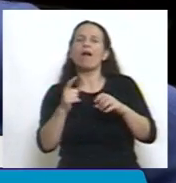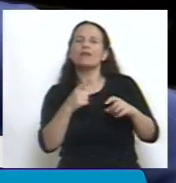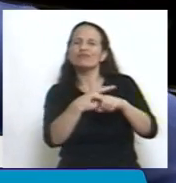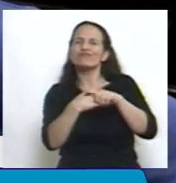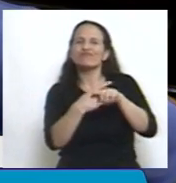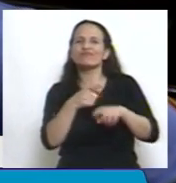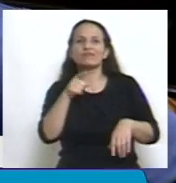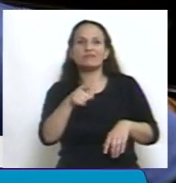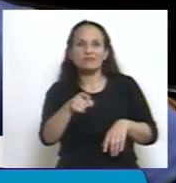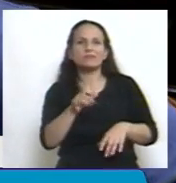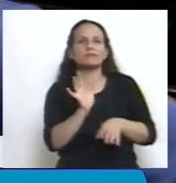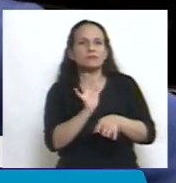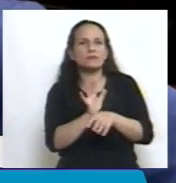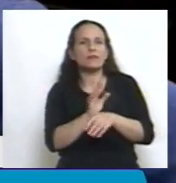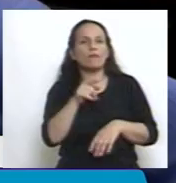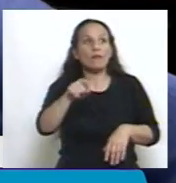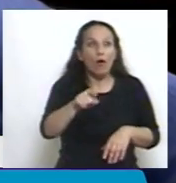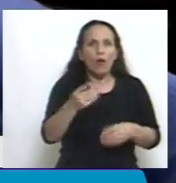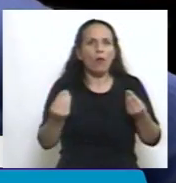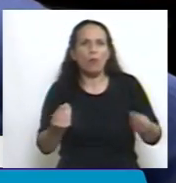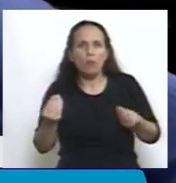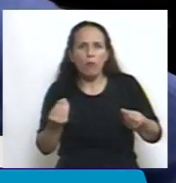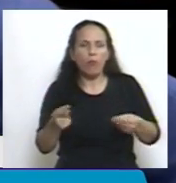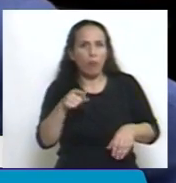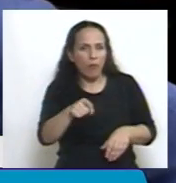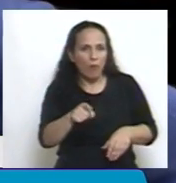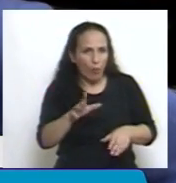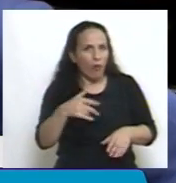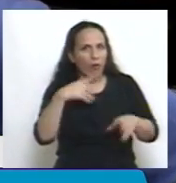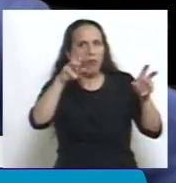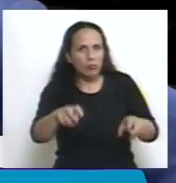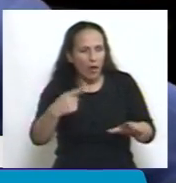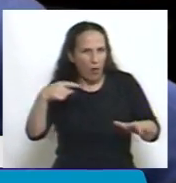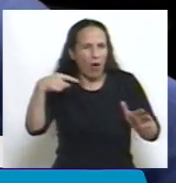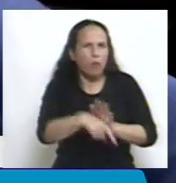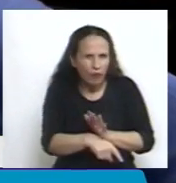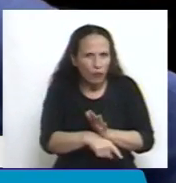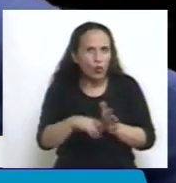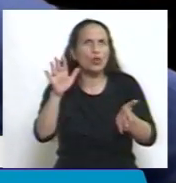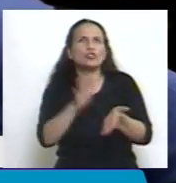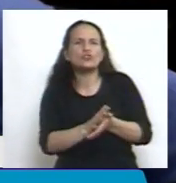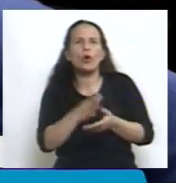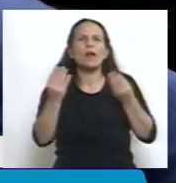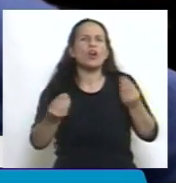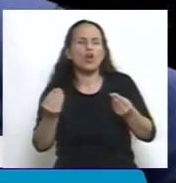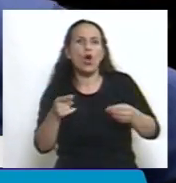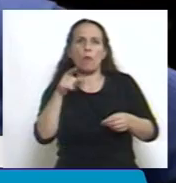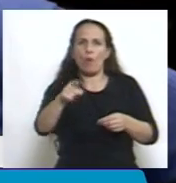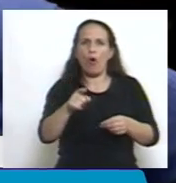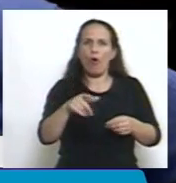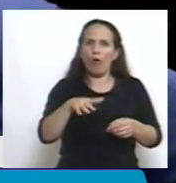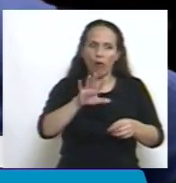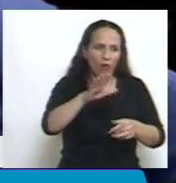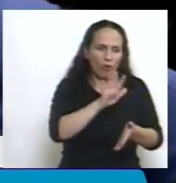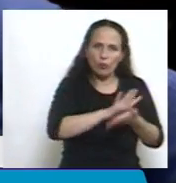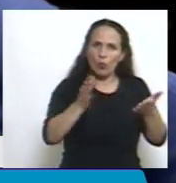utilizamos los recursos públicos? ¿Con qué profundidad estamos discutiendo cada vez que creamos un nuevo empleo en el sector público?